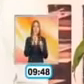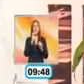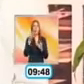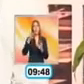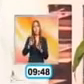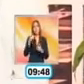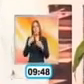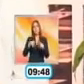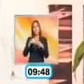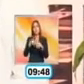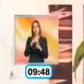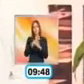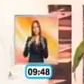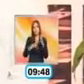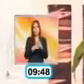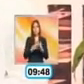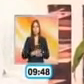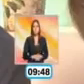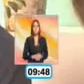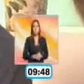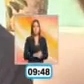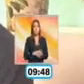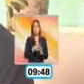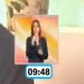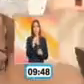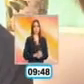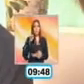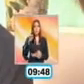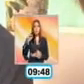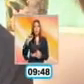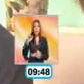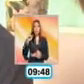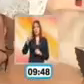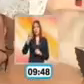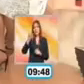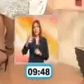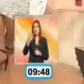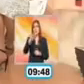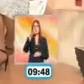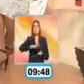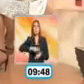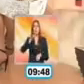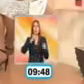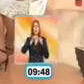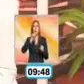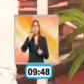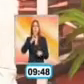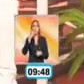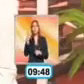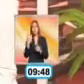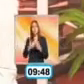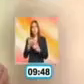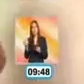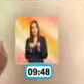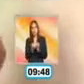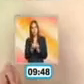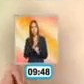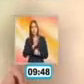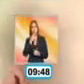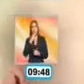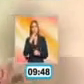una serie de conductas. Que este último particularmente es el que me parece que más afecta a las mujeres, ¿eh? Porque sí, los otros que yo también de repente puede pasar con hombres,